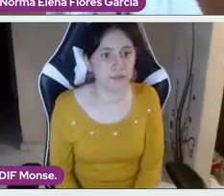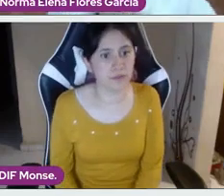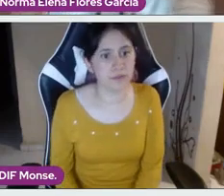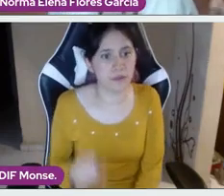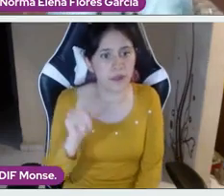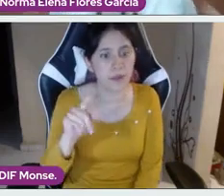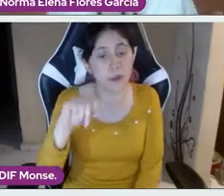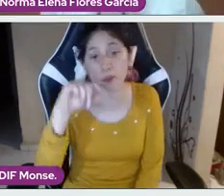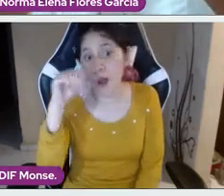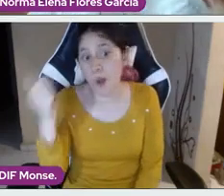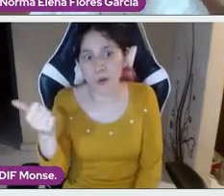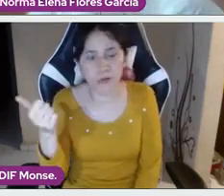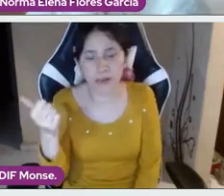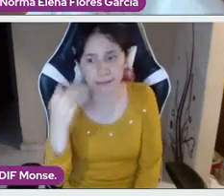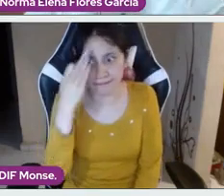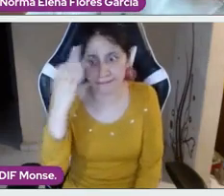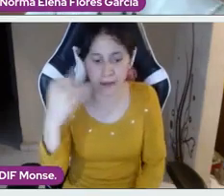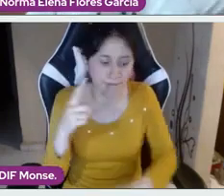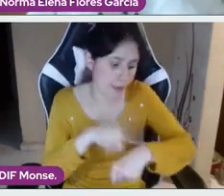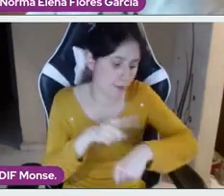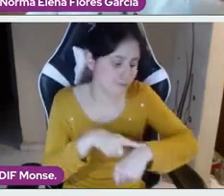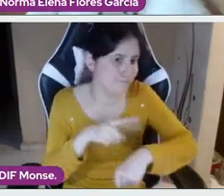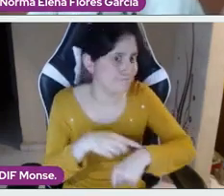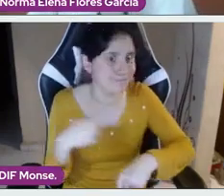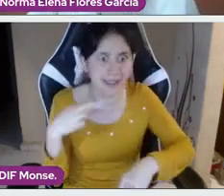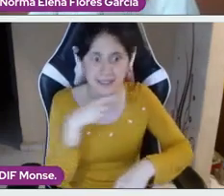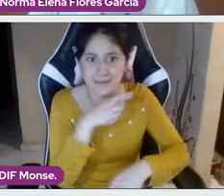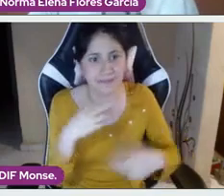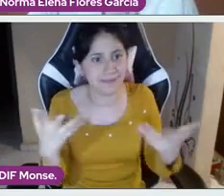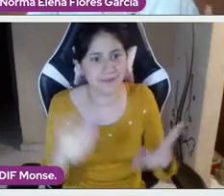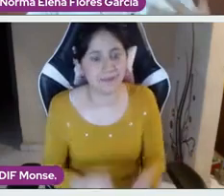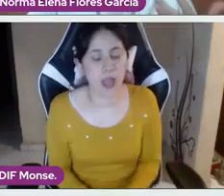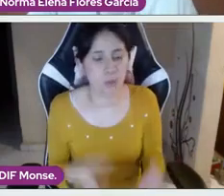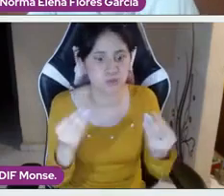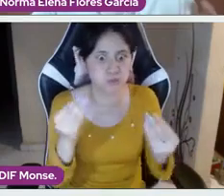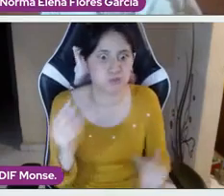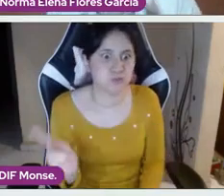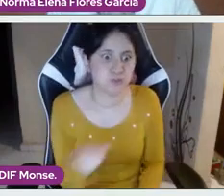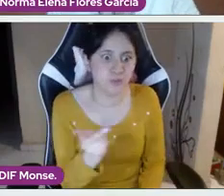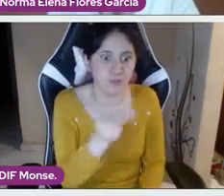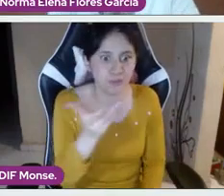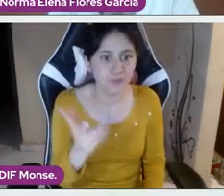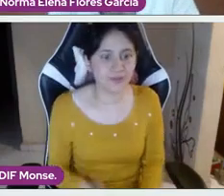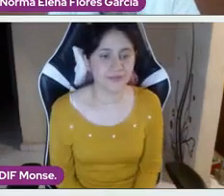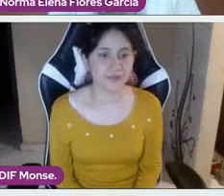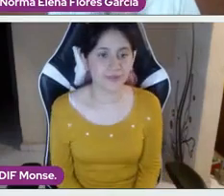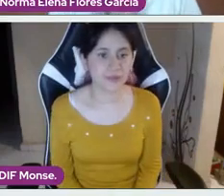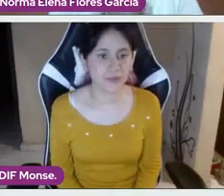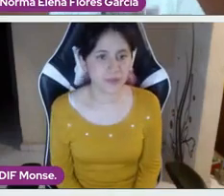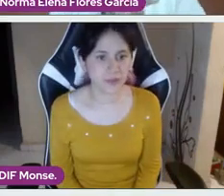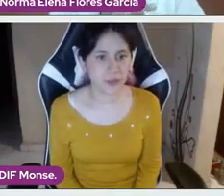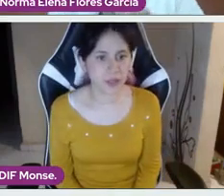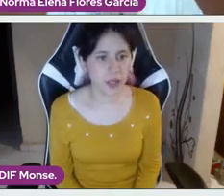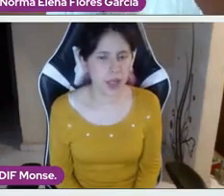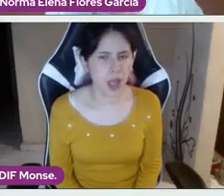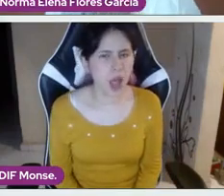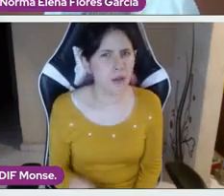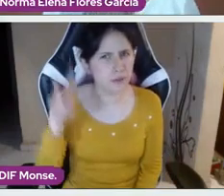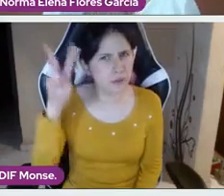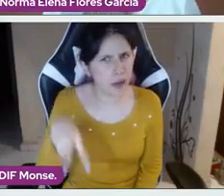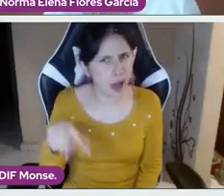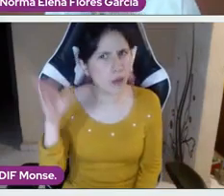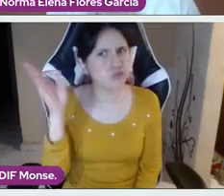híjole, se nos va el tiempo y bueno, hay muchas que nos están llegando, es mito o